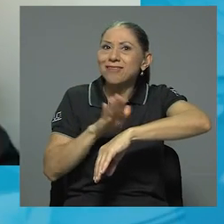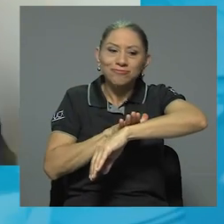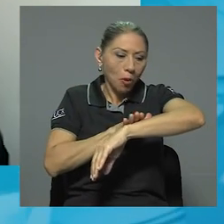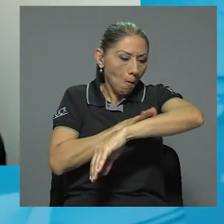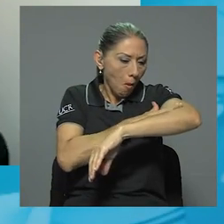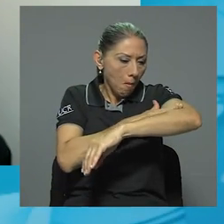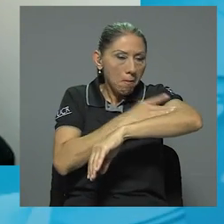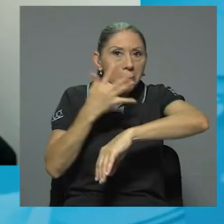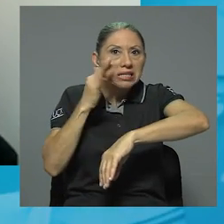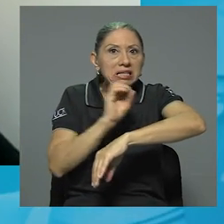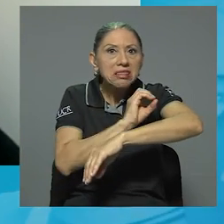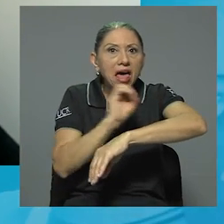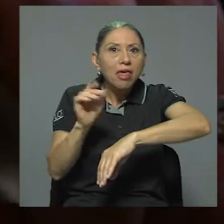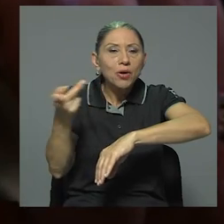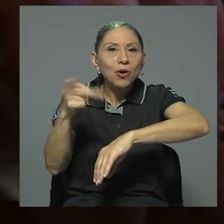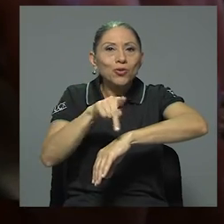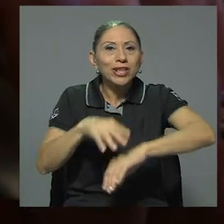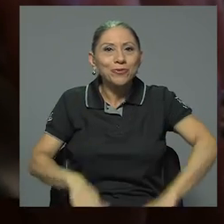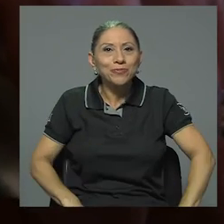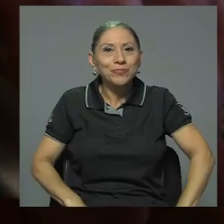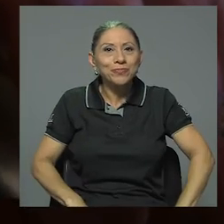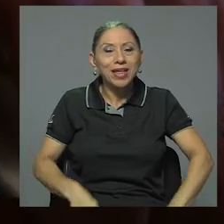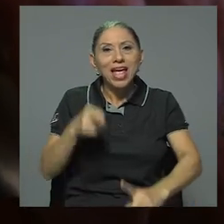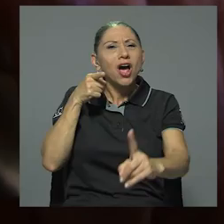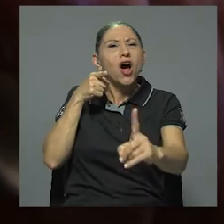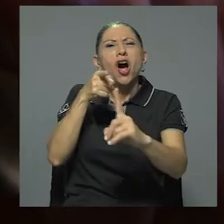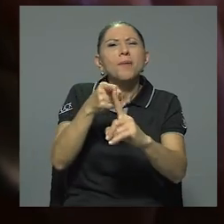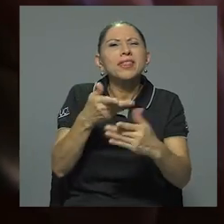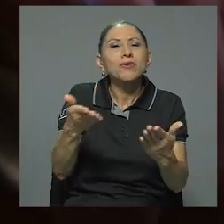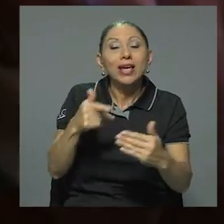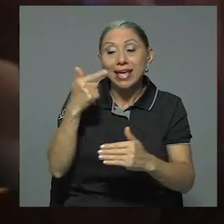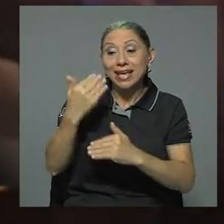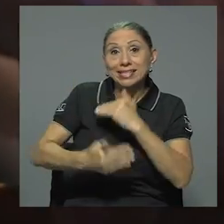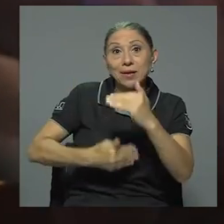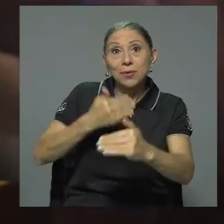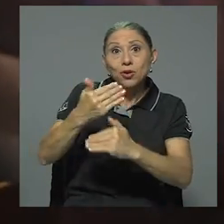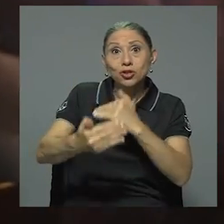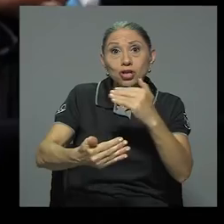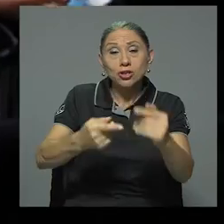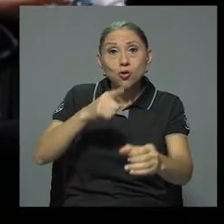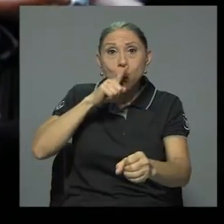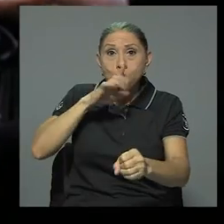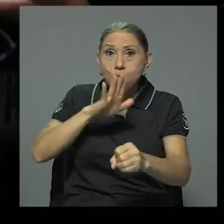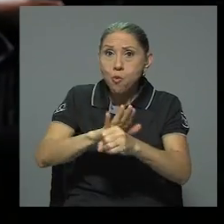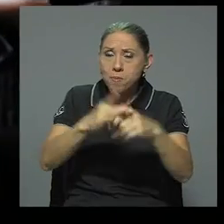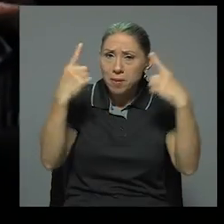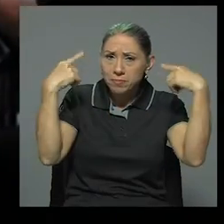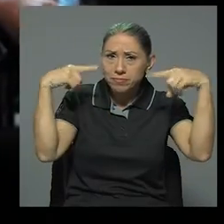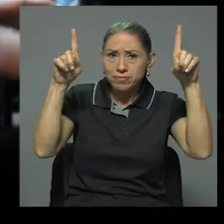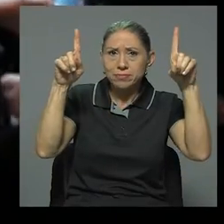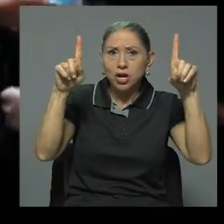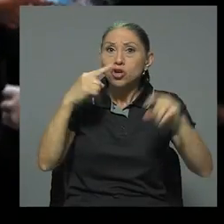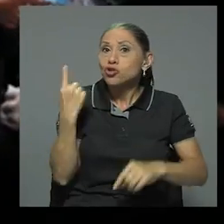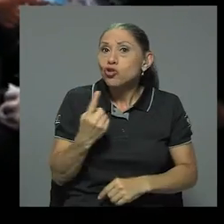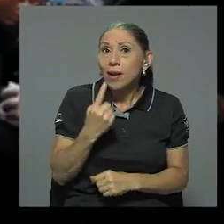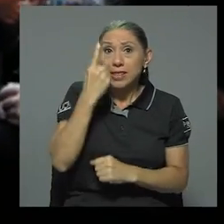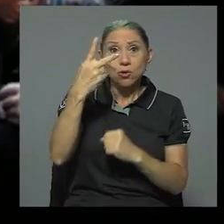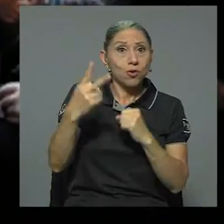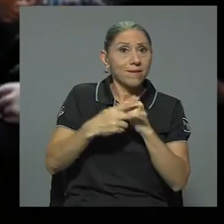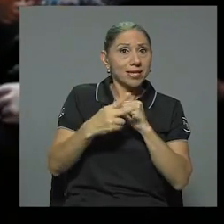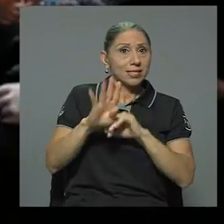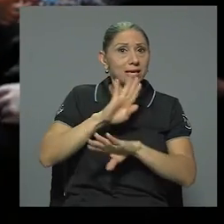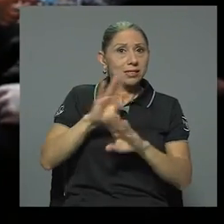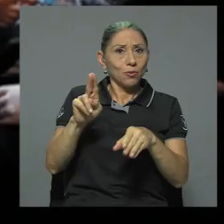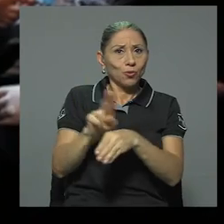si nada hubiera ocurrido. El objetivo es que este proceso cumpla su propósito en una sola aplicación. Para esto,